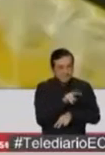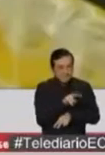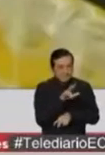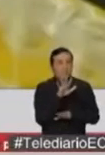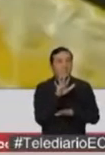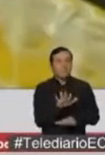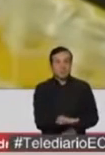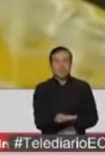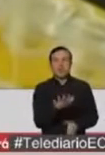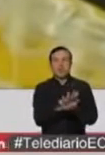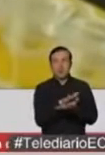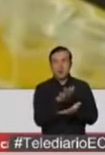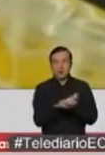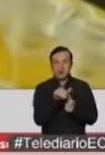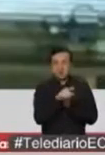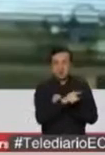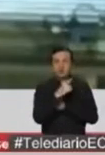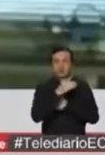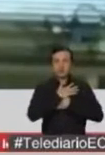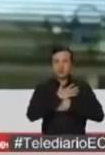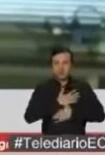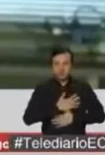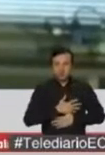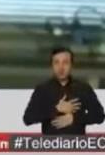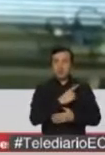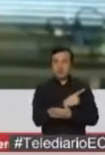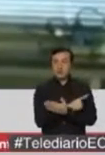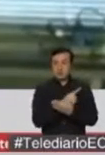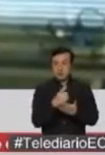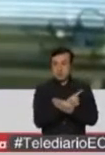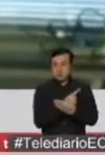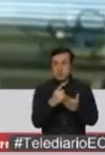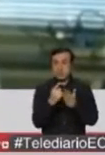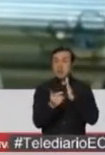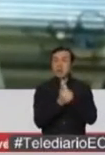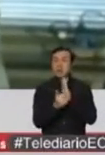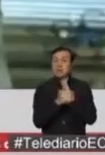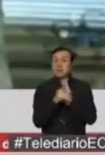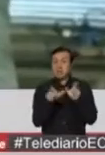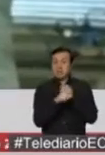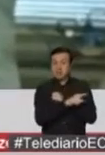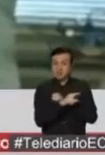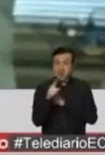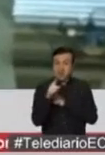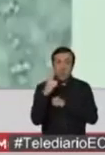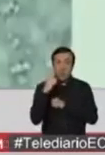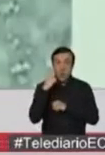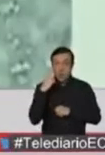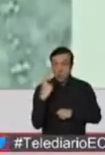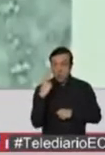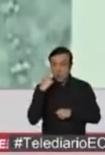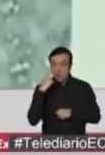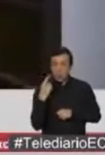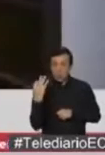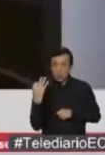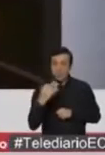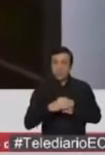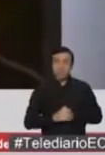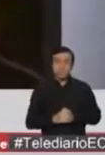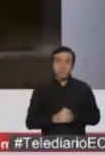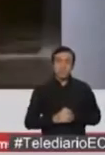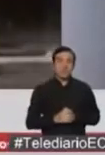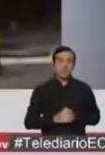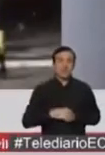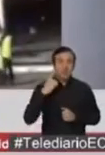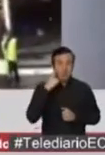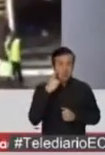dará tranquilidad a la ciudadanía. Explicó que durante esta semana se capacitará al personal para la toma adecuada de las pruebas. La